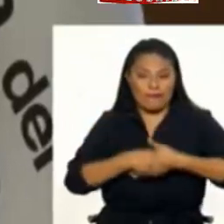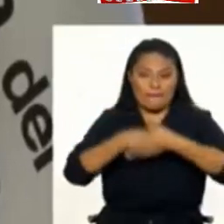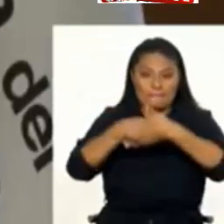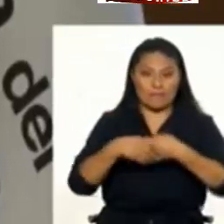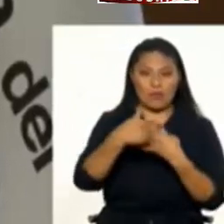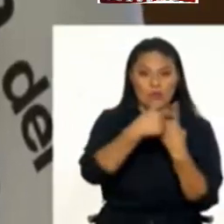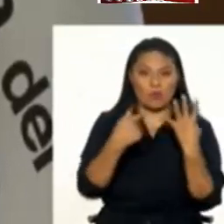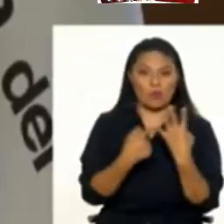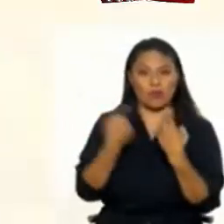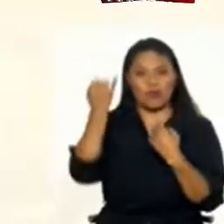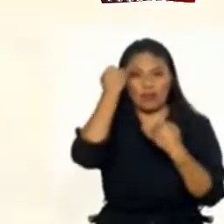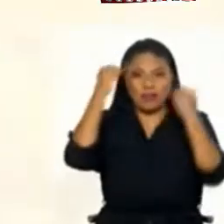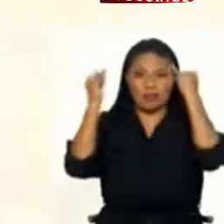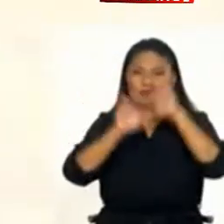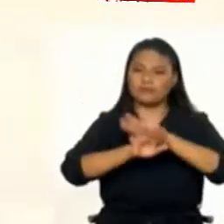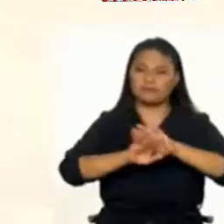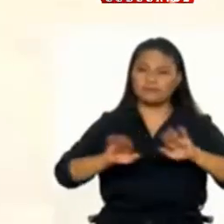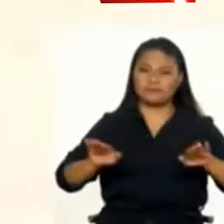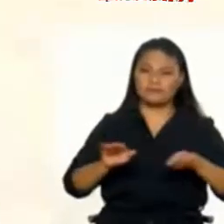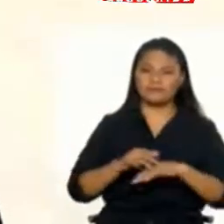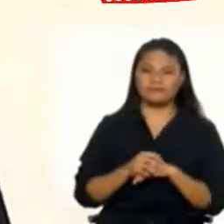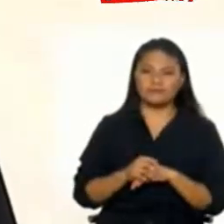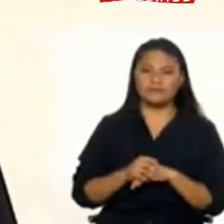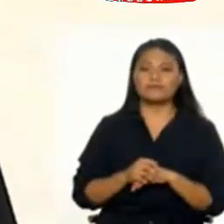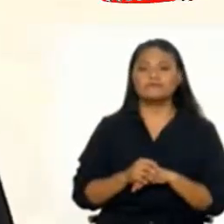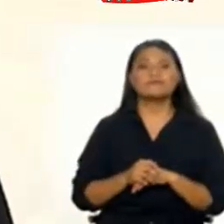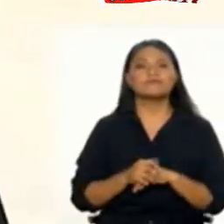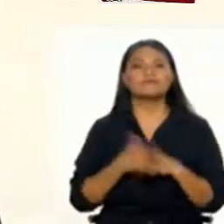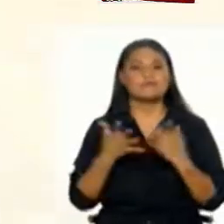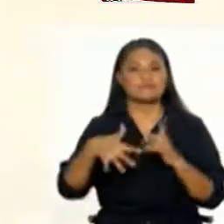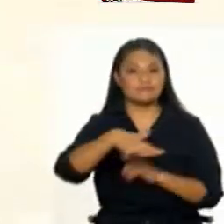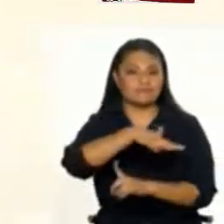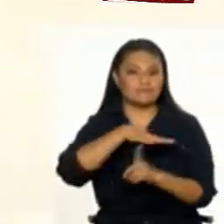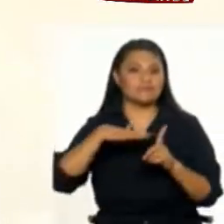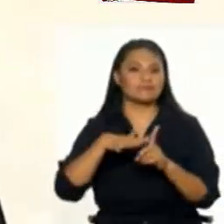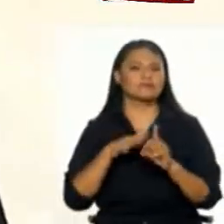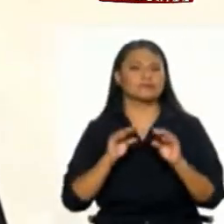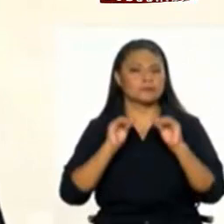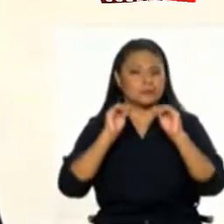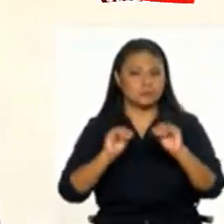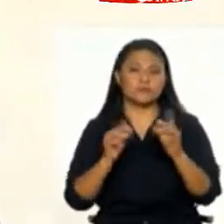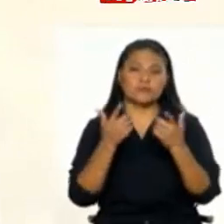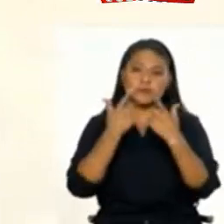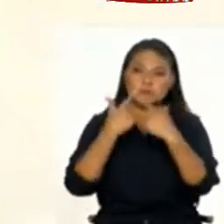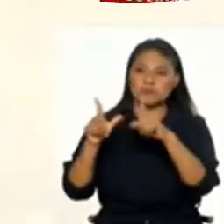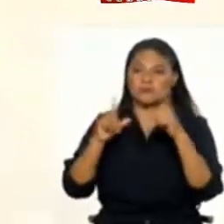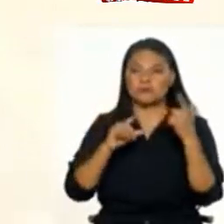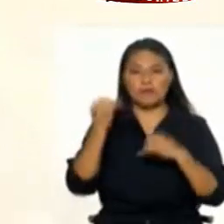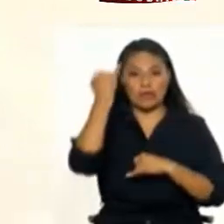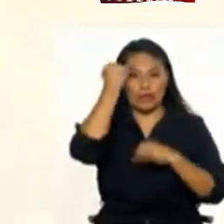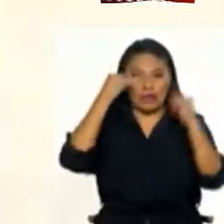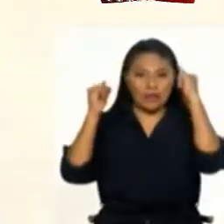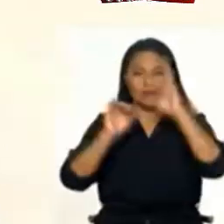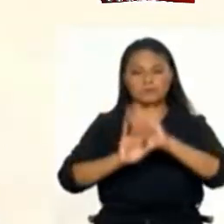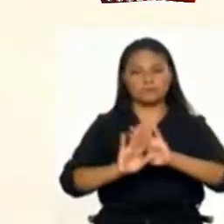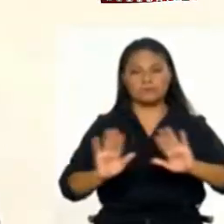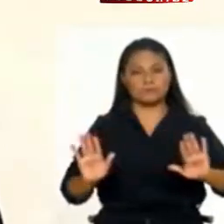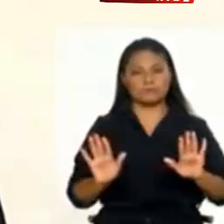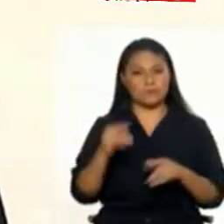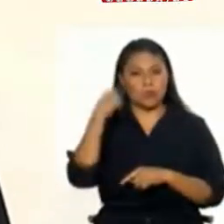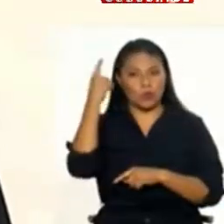las ideologías. Precisamente es un mecanismo pragmático. Ha estado siempre libre de ideologizaciones